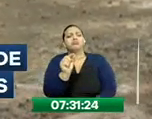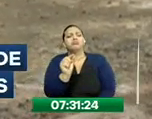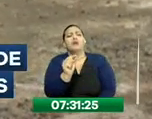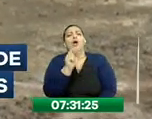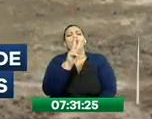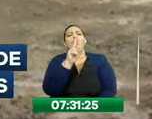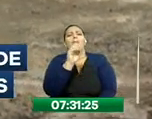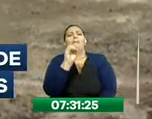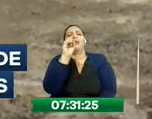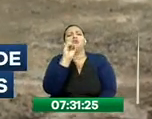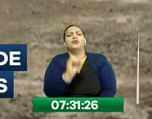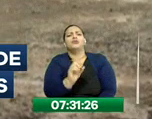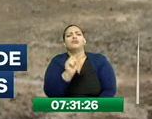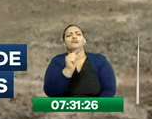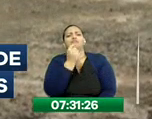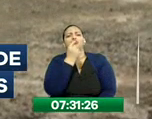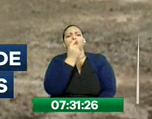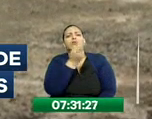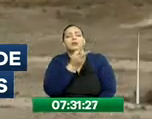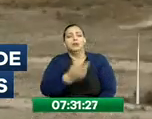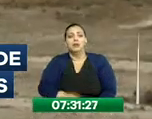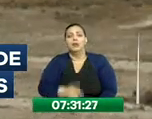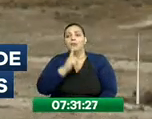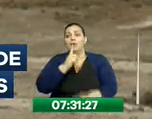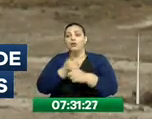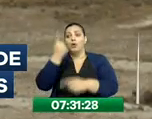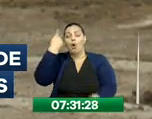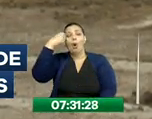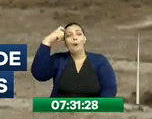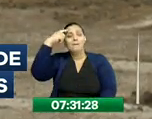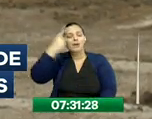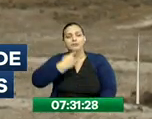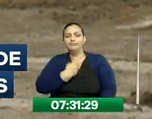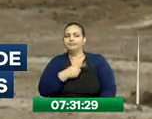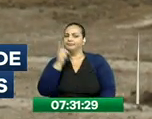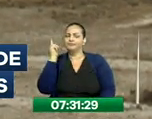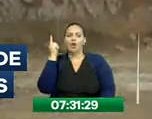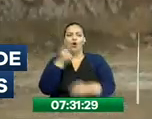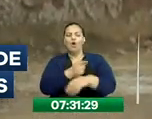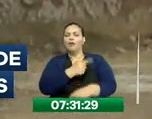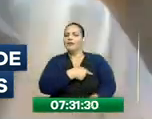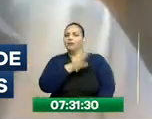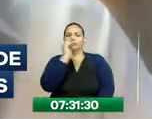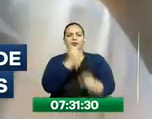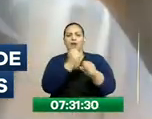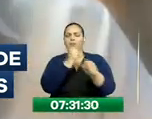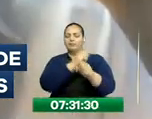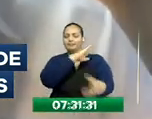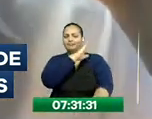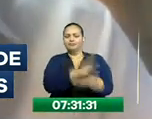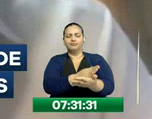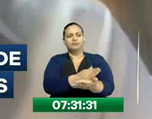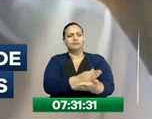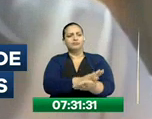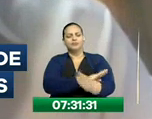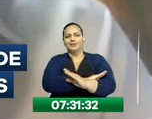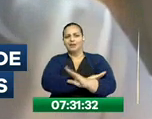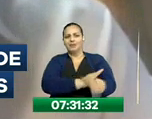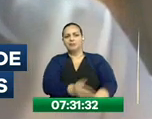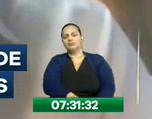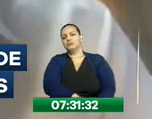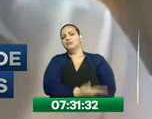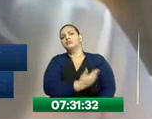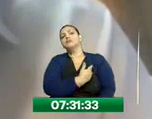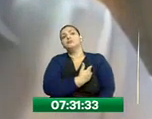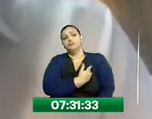en régimen especial y la expectativa es que ésta sea entregada al Cuerpo de Ingenieros del Ejército. Con quien ayer se hizo una inspección en